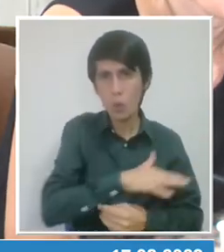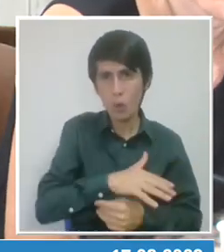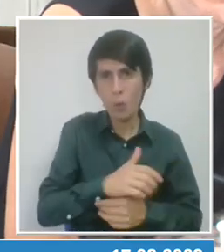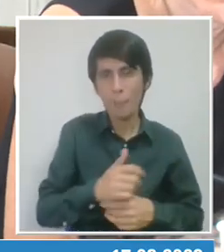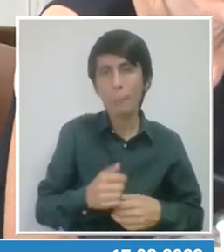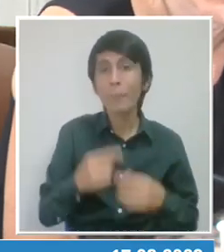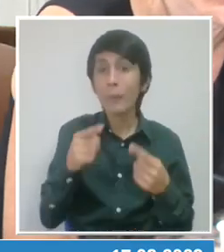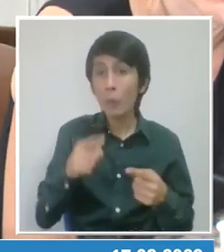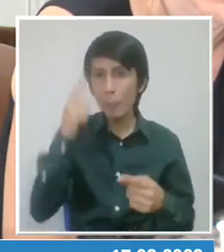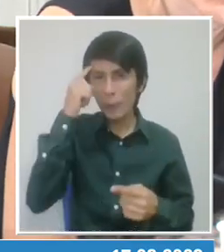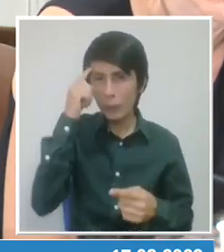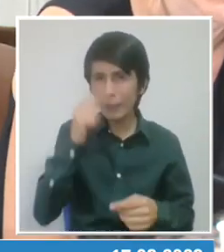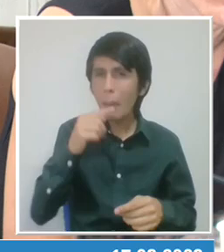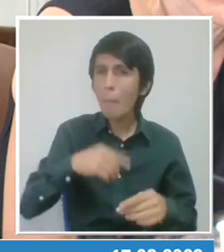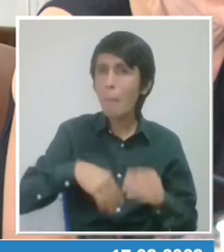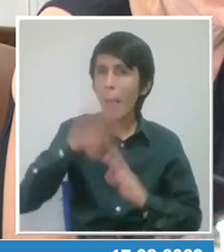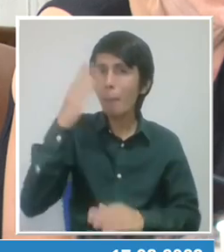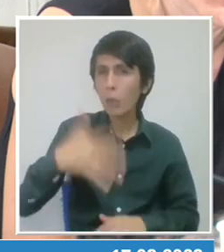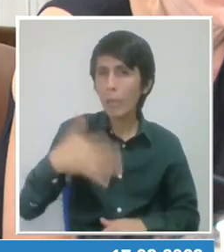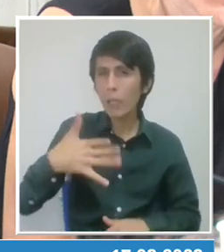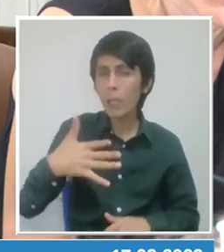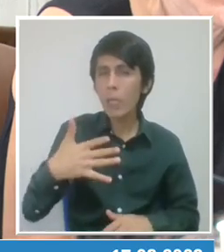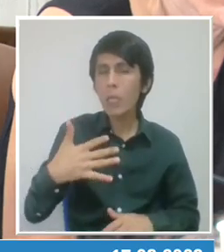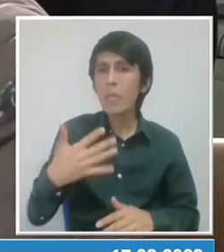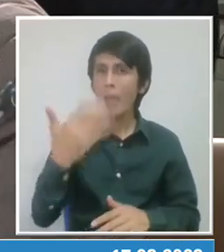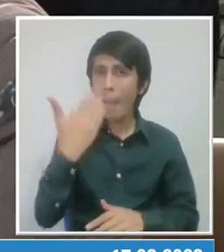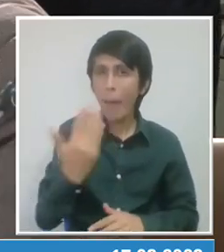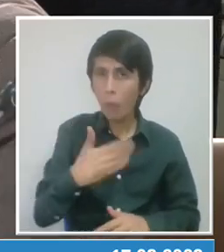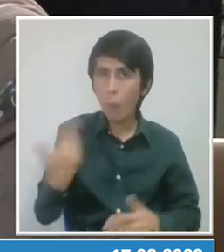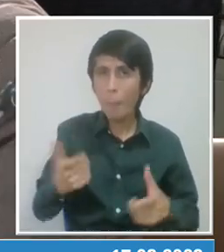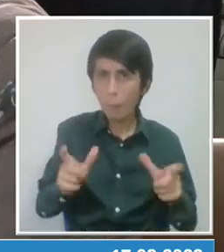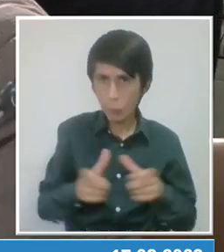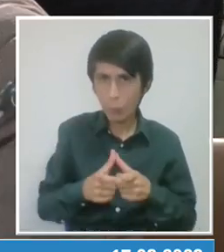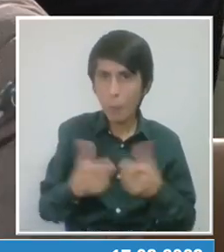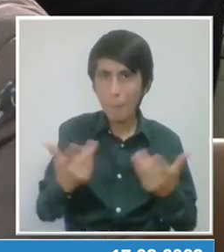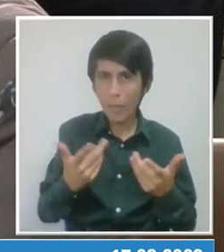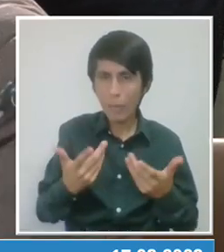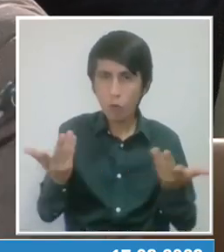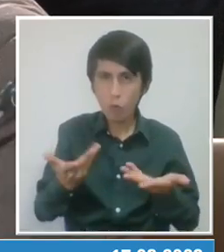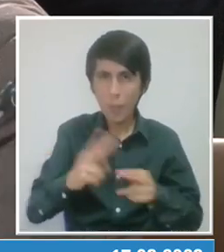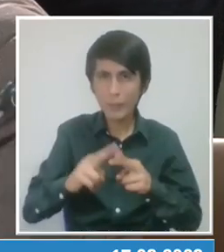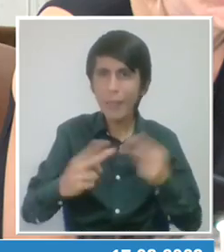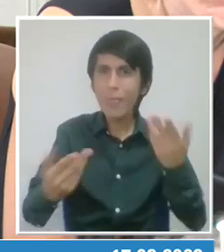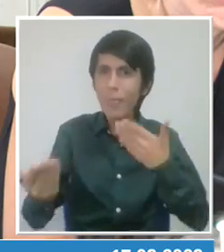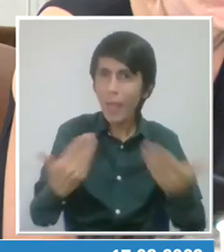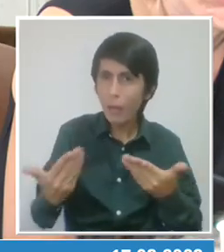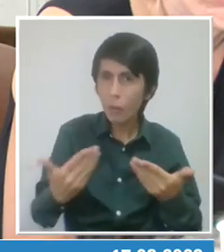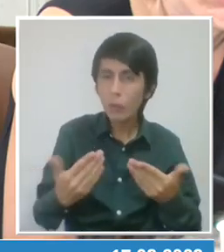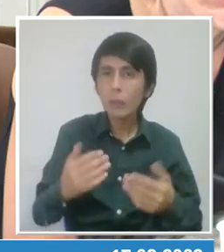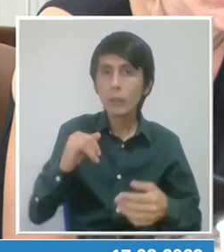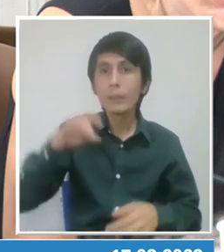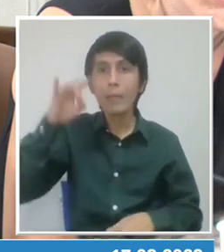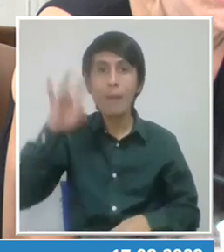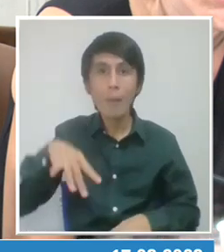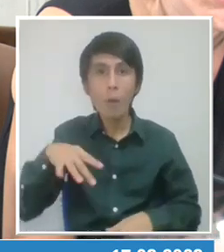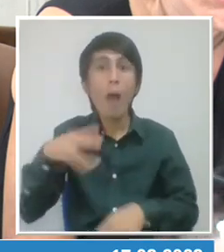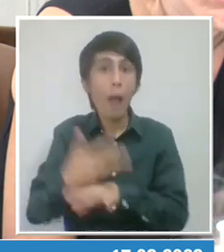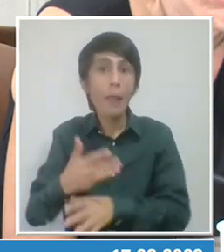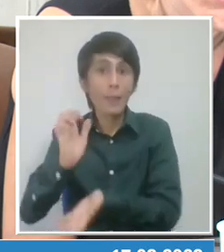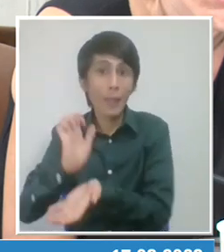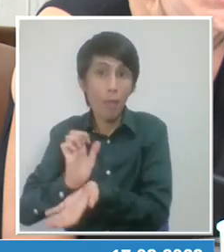comisión en torno al diálogo, ¿cierto? Cómo, teniendo en cuenta que existe un Estado y teniendo en cuenta que va a haber provisión mixta, cómo logramos articular para